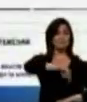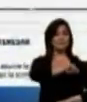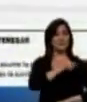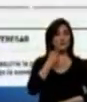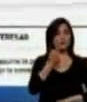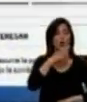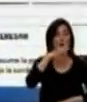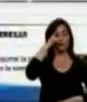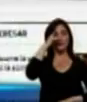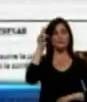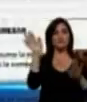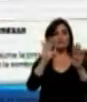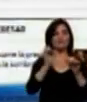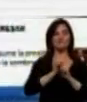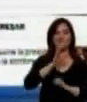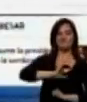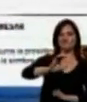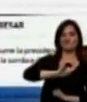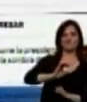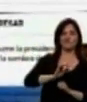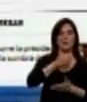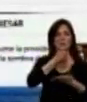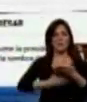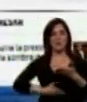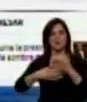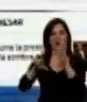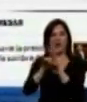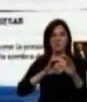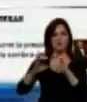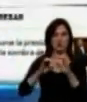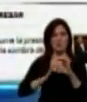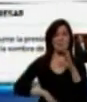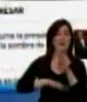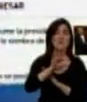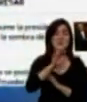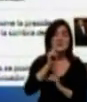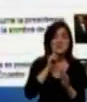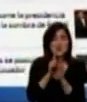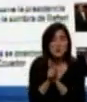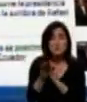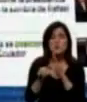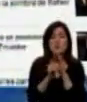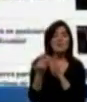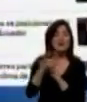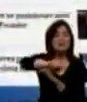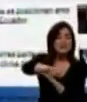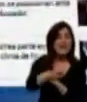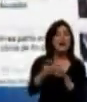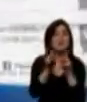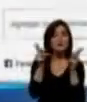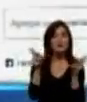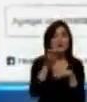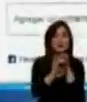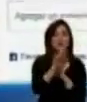la presidencia de Ecuador con críticas a la prensa. La ley de comunicación ha motivado más de 900 procesos contra medios de comunicación desde el